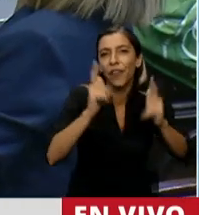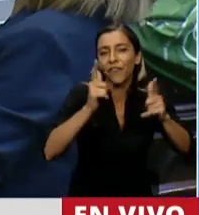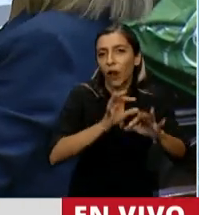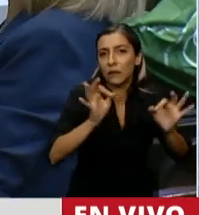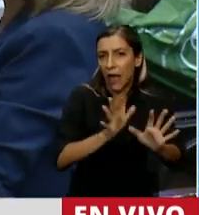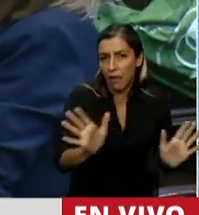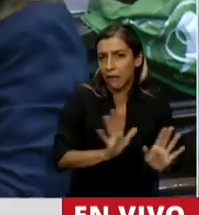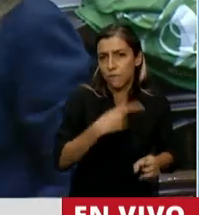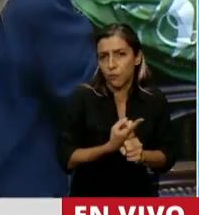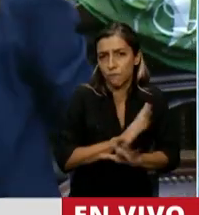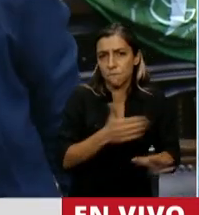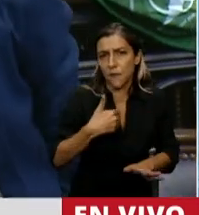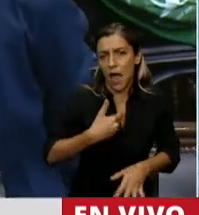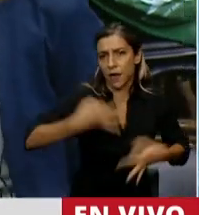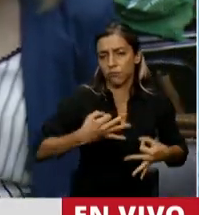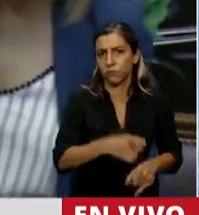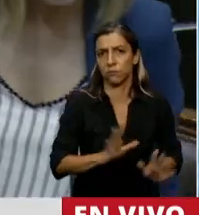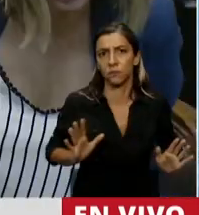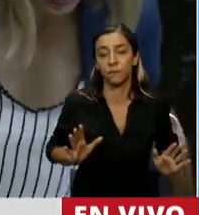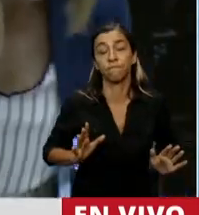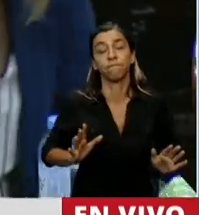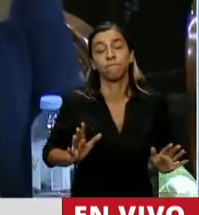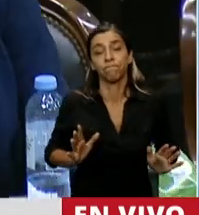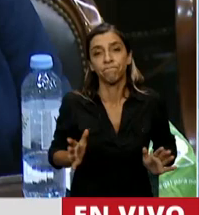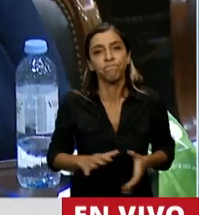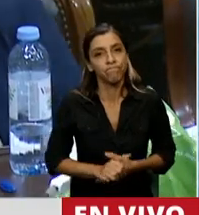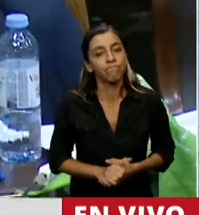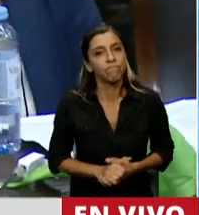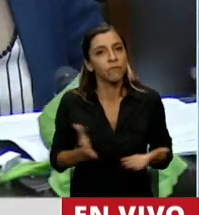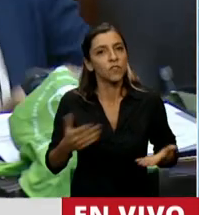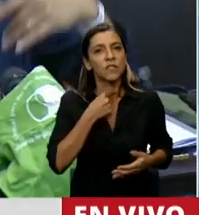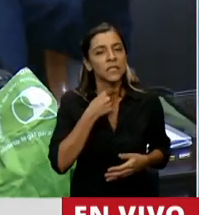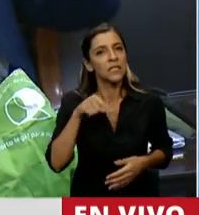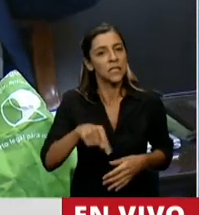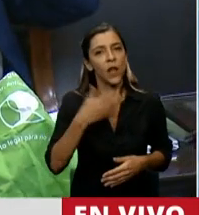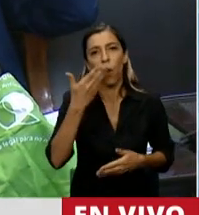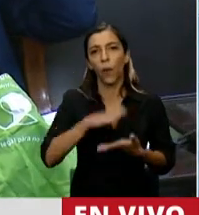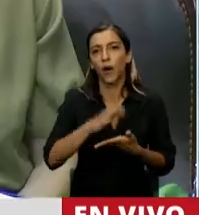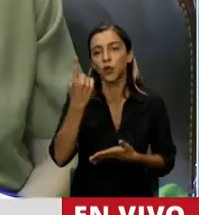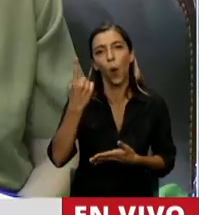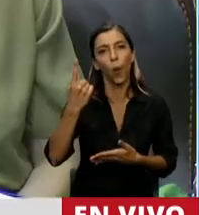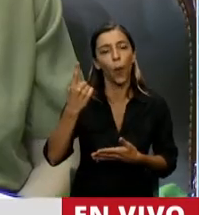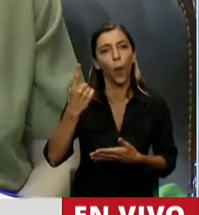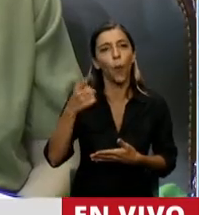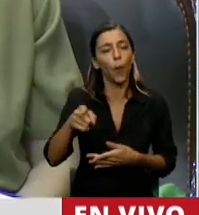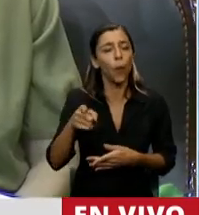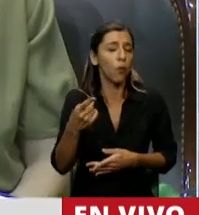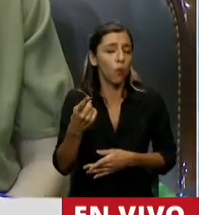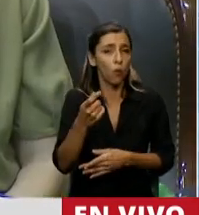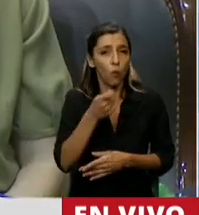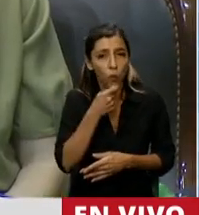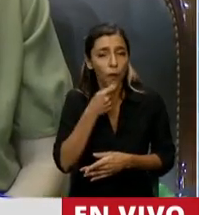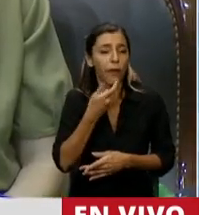quiero referirme, y lo digo con anterioridad justamente para traer en este recinto un caso de una